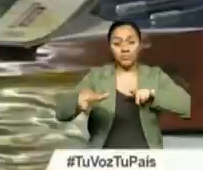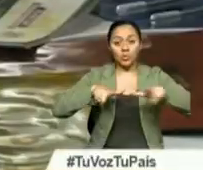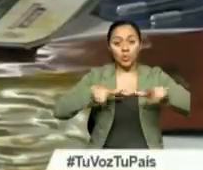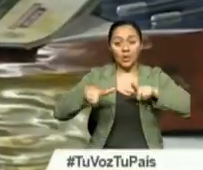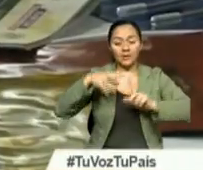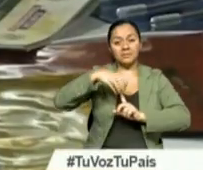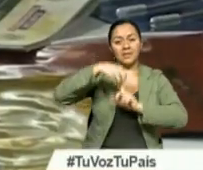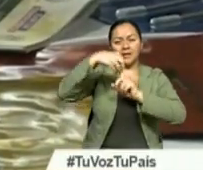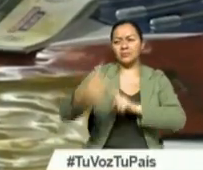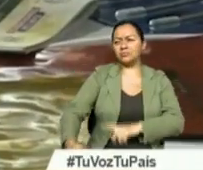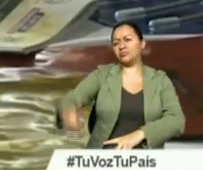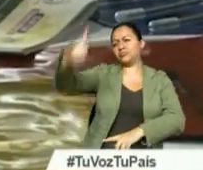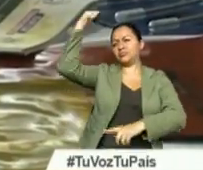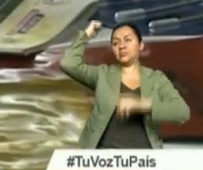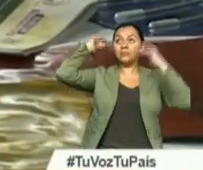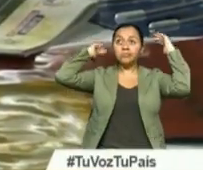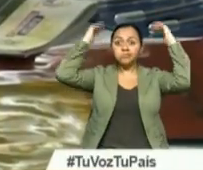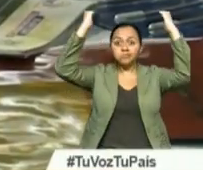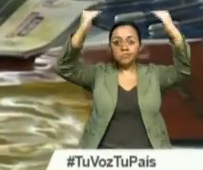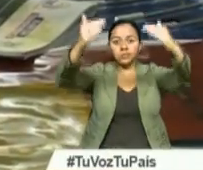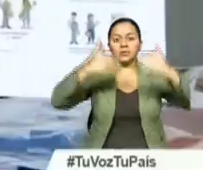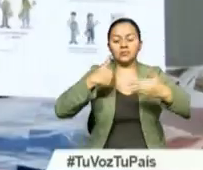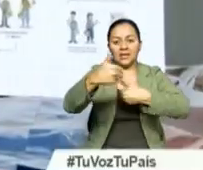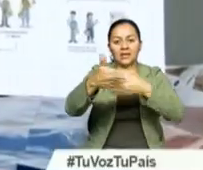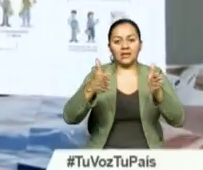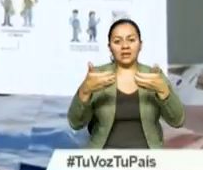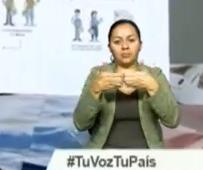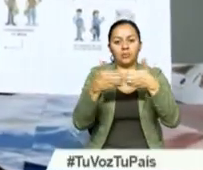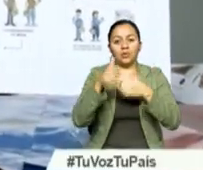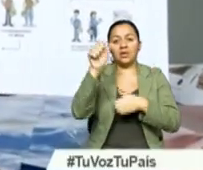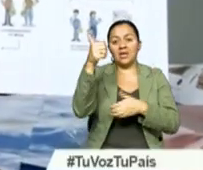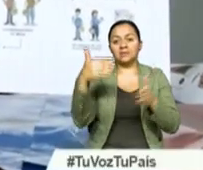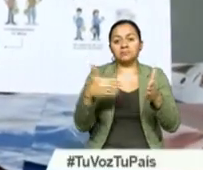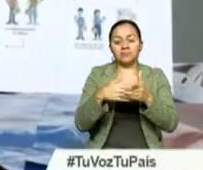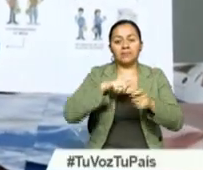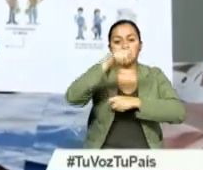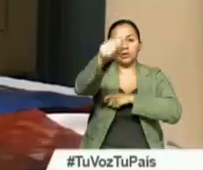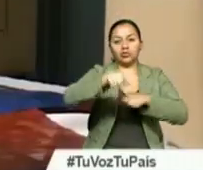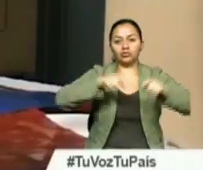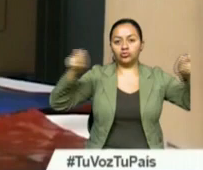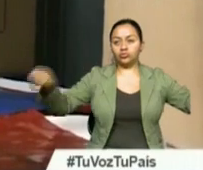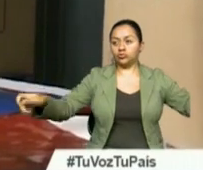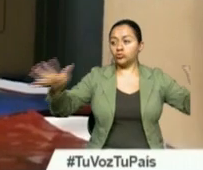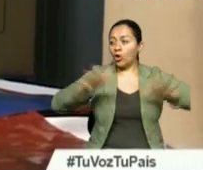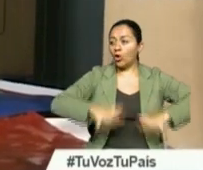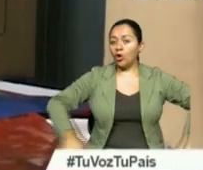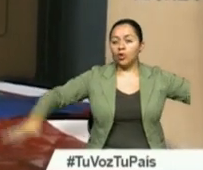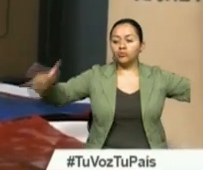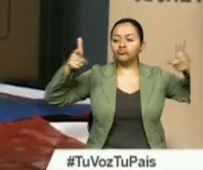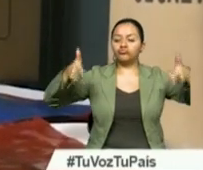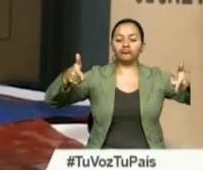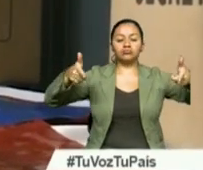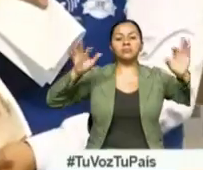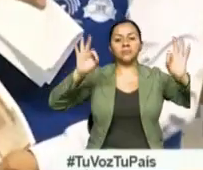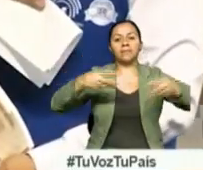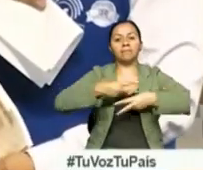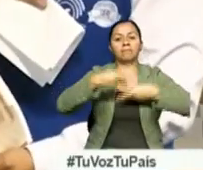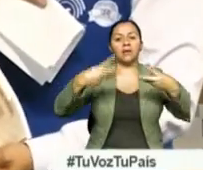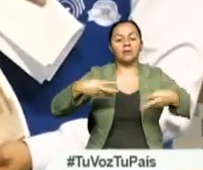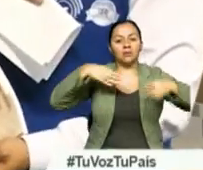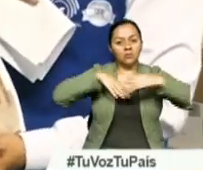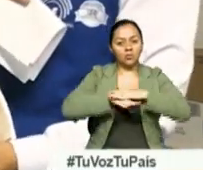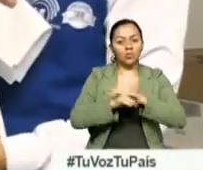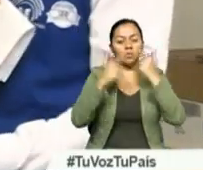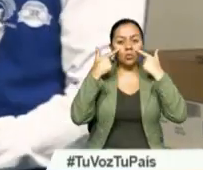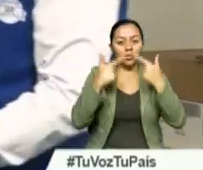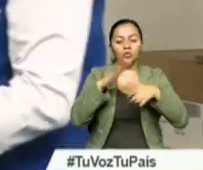de Semexpo para el armado de los paquetes cuentan con 10.000 metros cuadrados cubiertos para el resguardo del material y el espacio necesario para